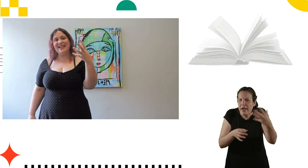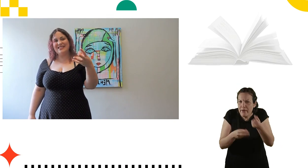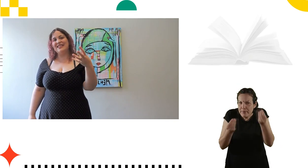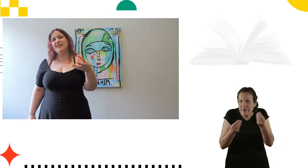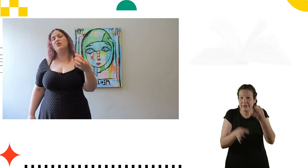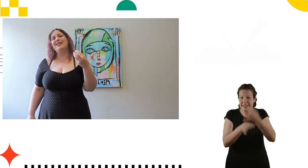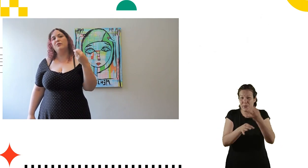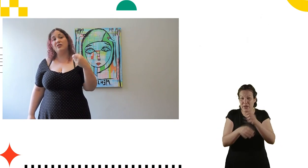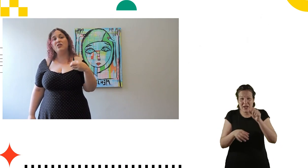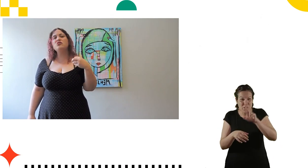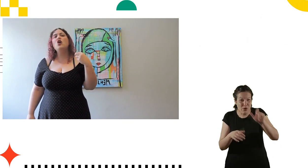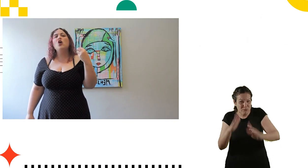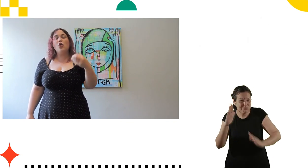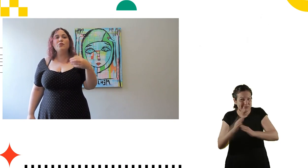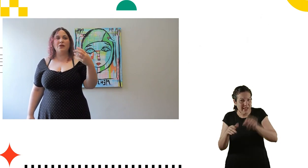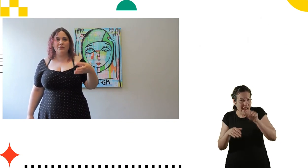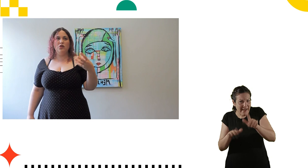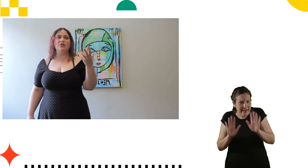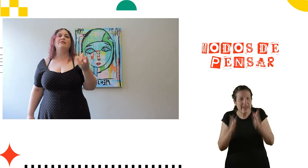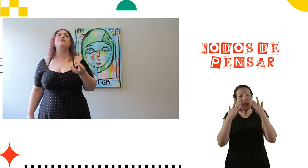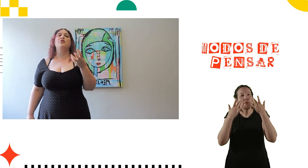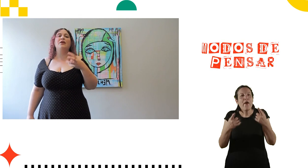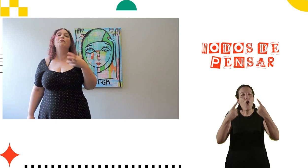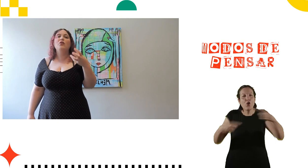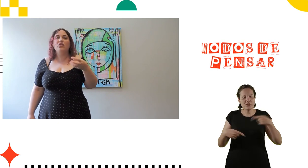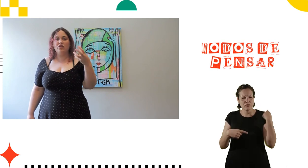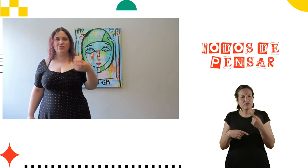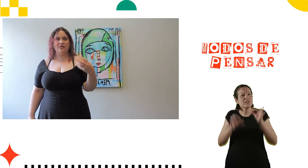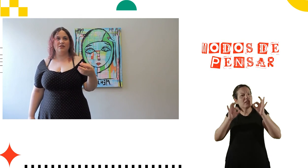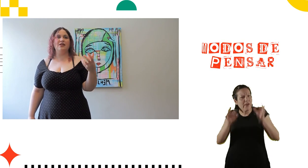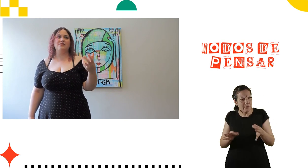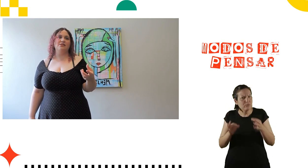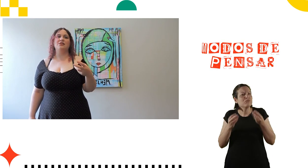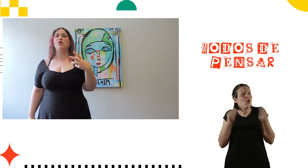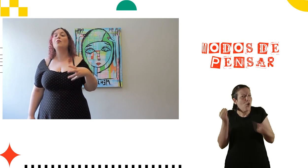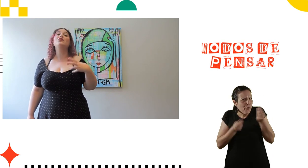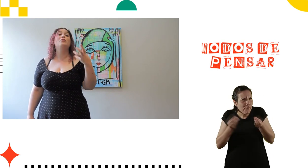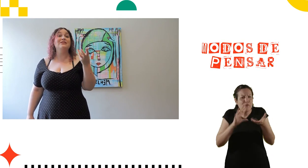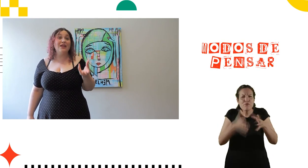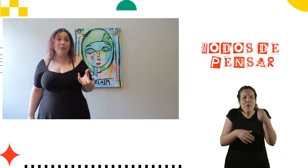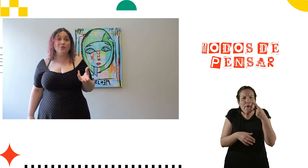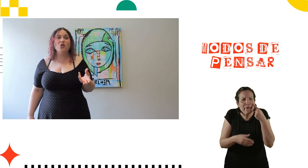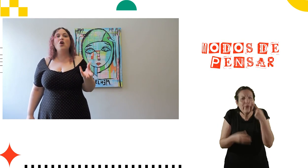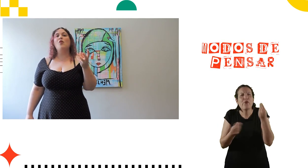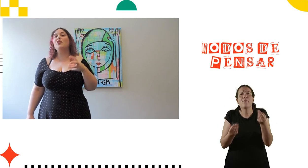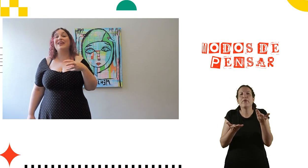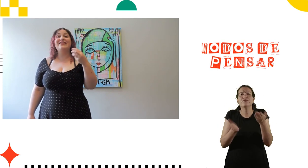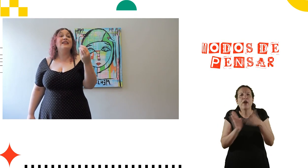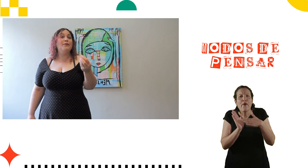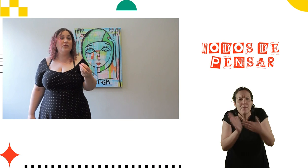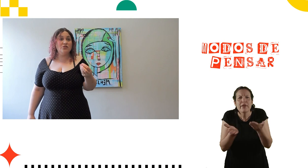fundamental en ese sentido, en el de mostrarnos cómo sabemos lo que sabemos, qué modos de conocer tiene la ciencia, cómo argumentamos,